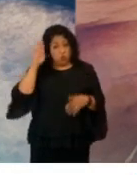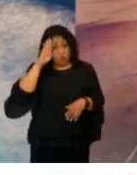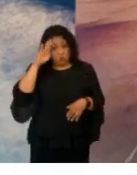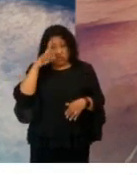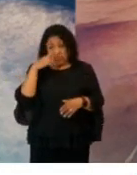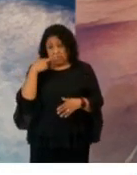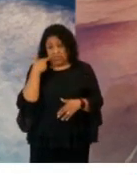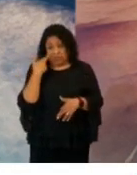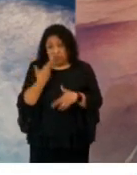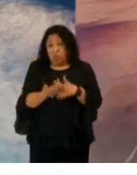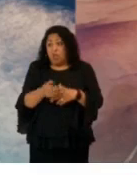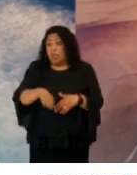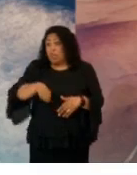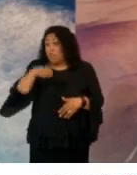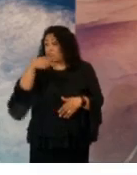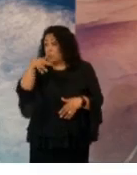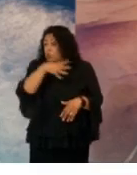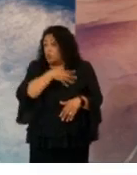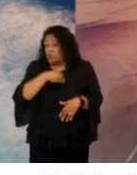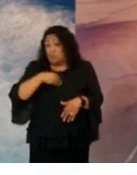qué edad tengan sus hijos o hijas,